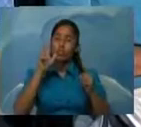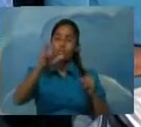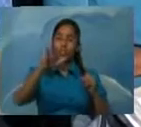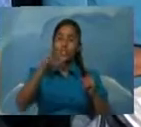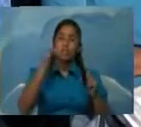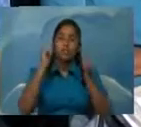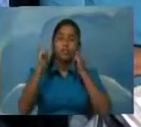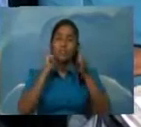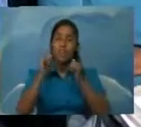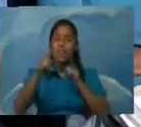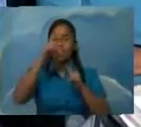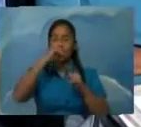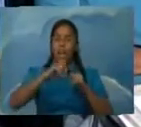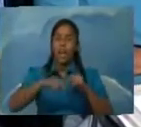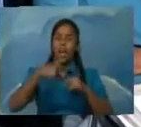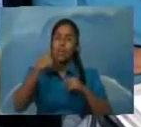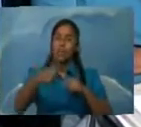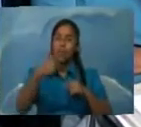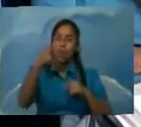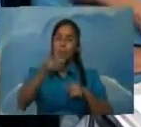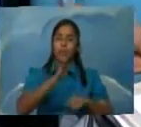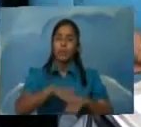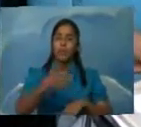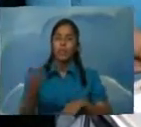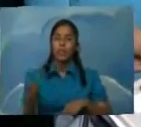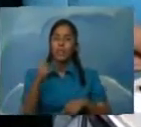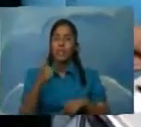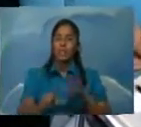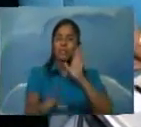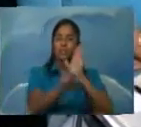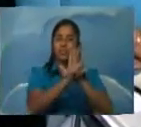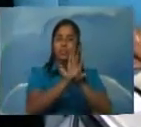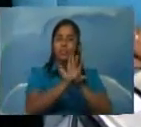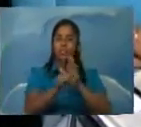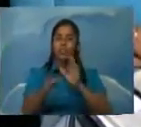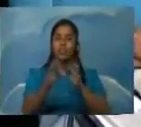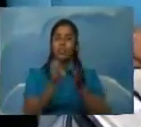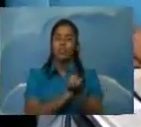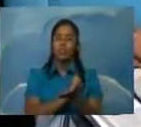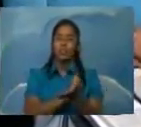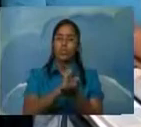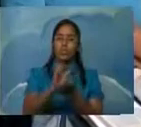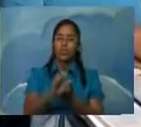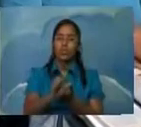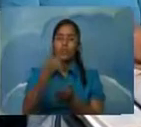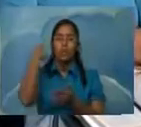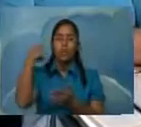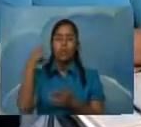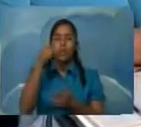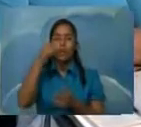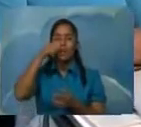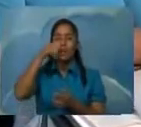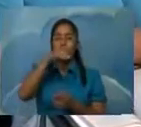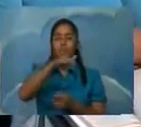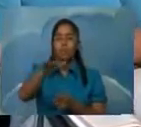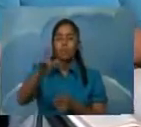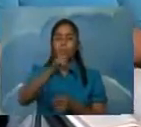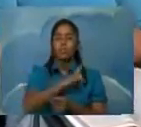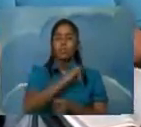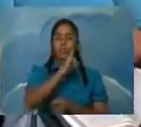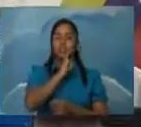fiestas anuales. ¿Por qué? Porque ese estatuto perpetuo para el pueblo